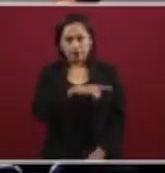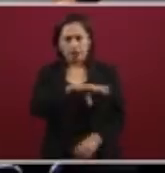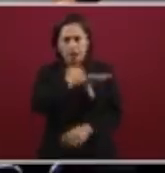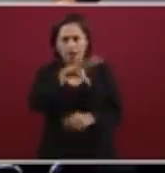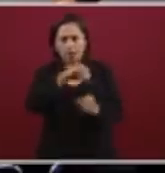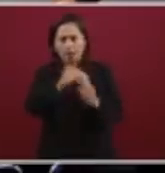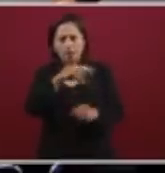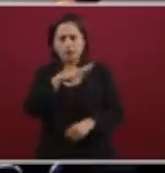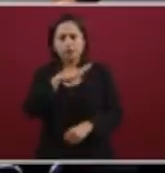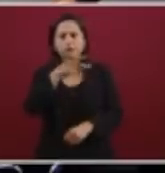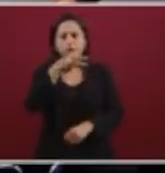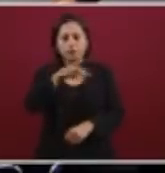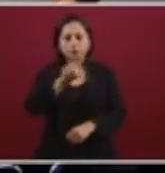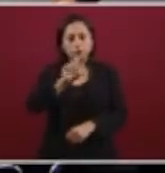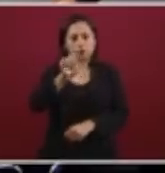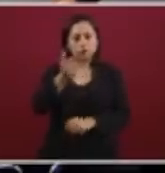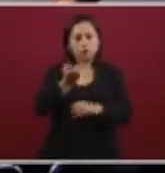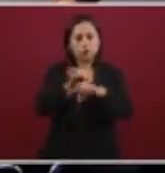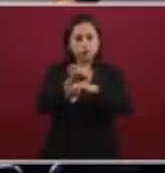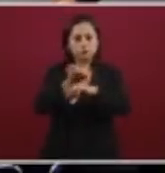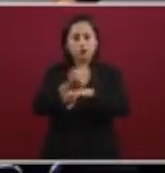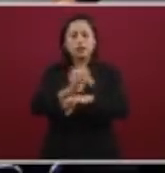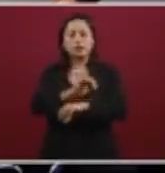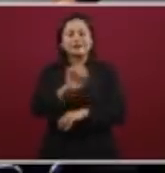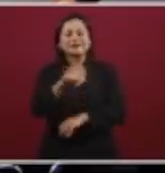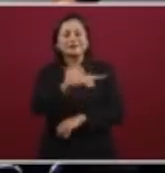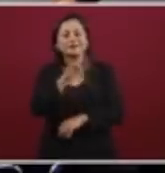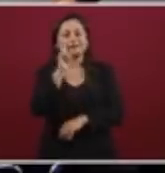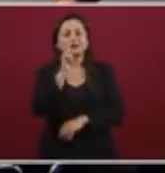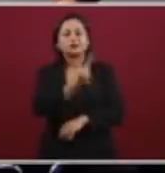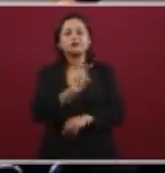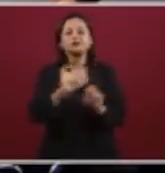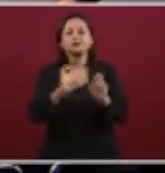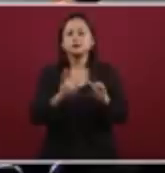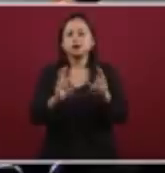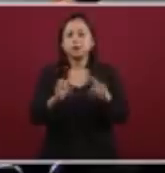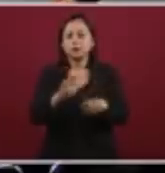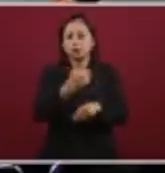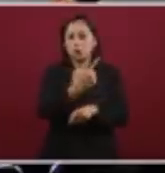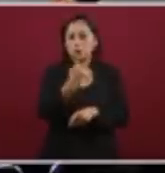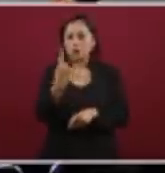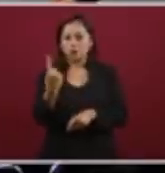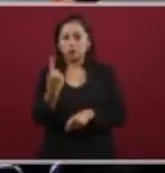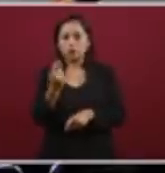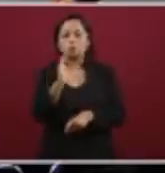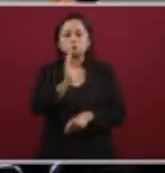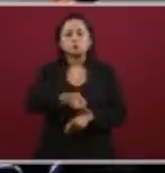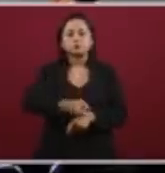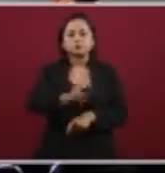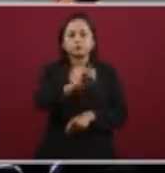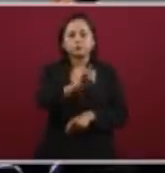así sí sí de chiapas una de 10 aquí si se autoriza